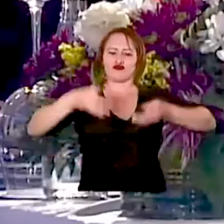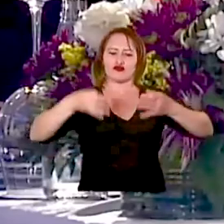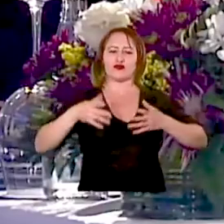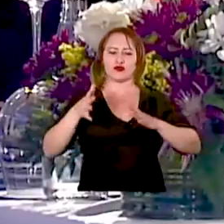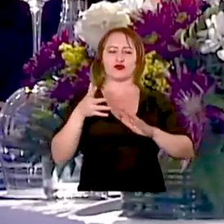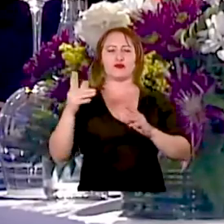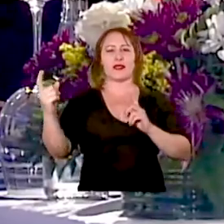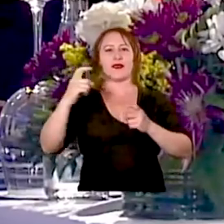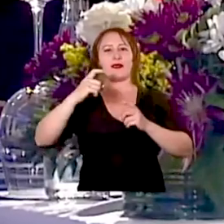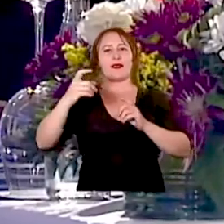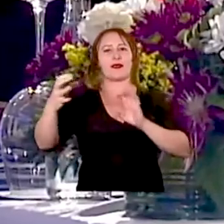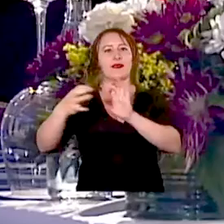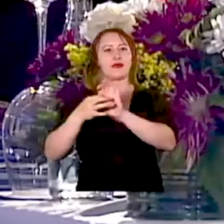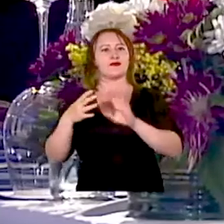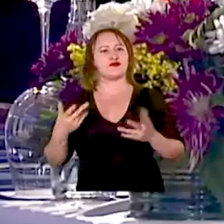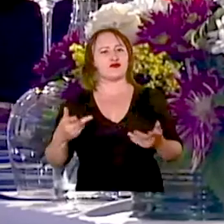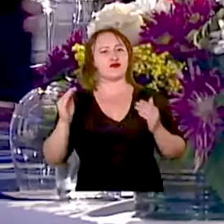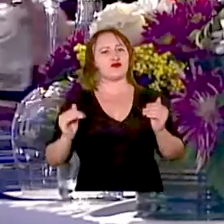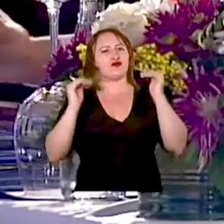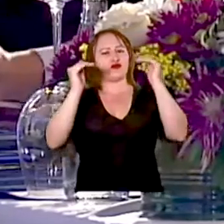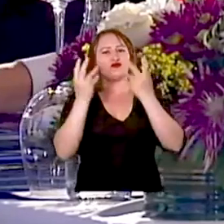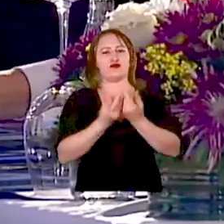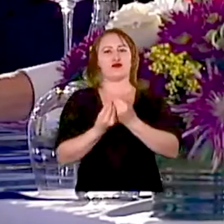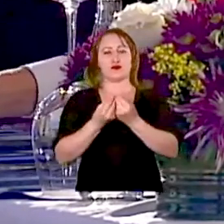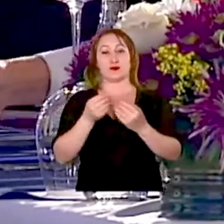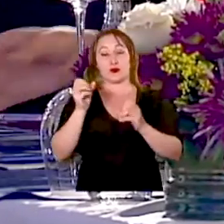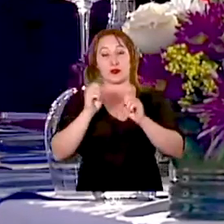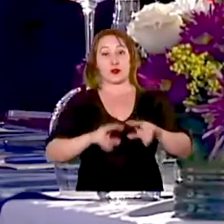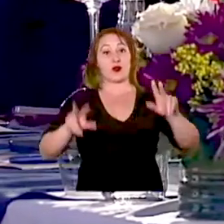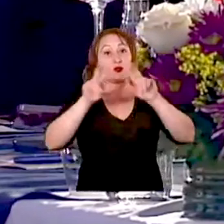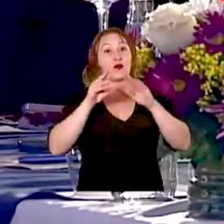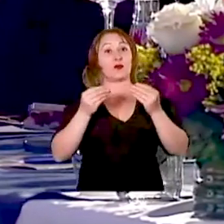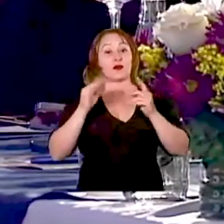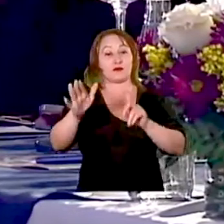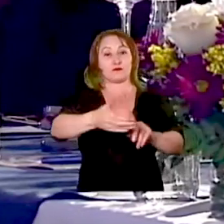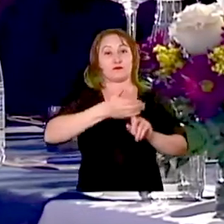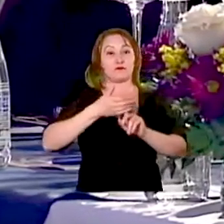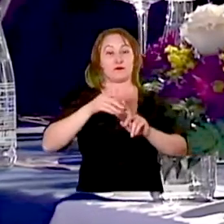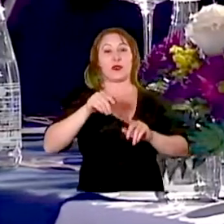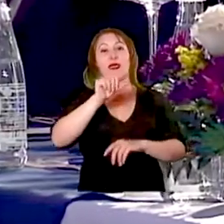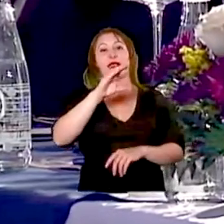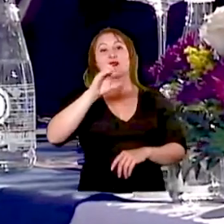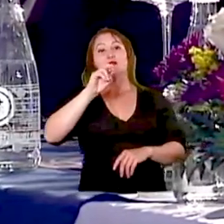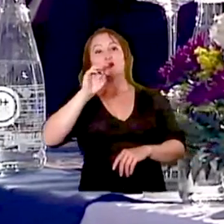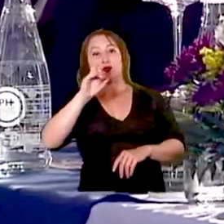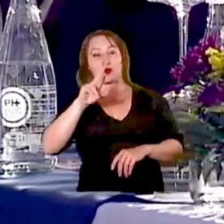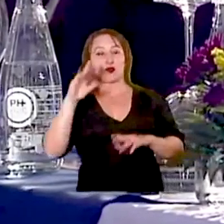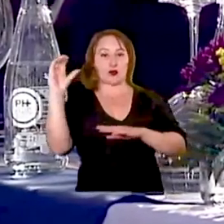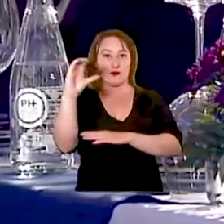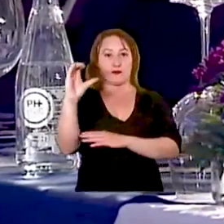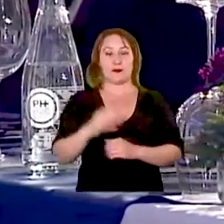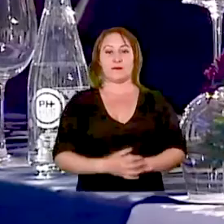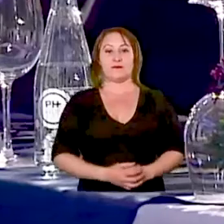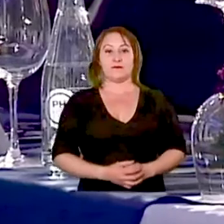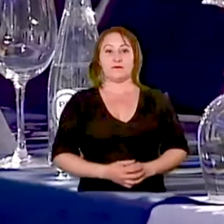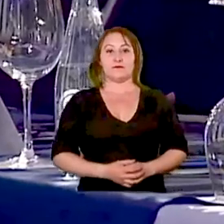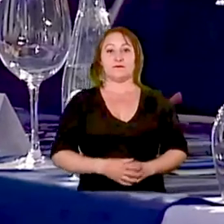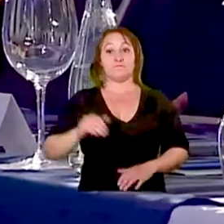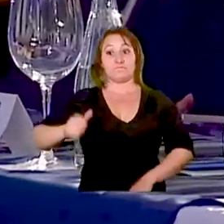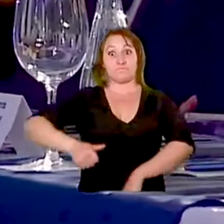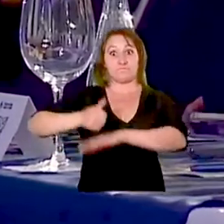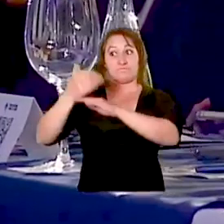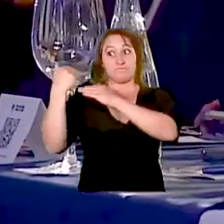de enlace de la Oficina del Alto Comisionado de las Naciones Unidas para los Refugiados, ACNUR, en Colombia. General